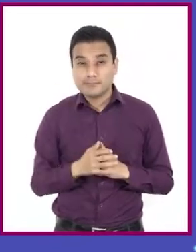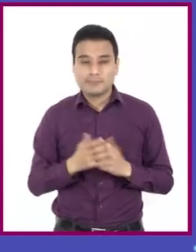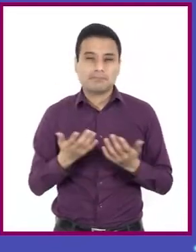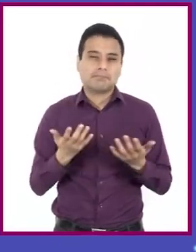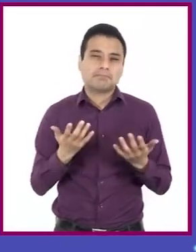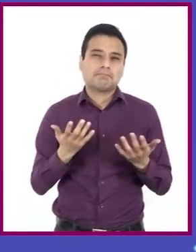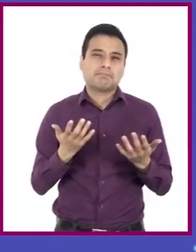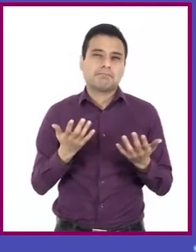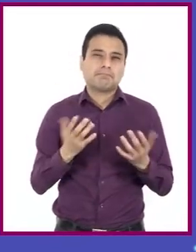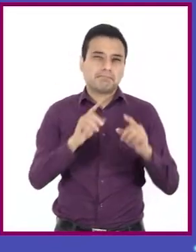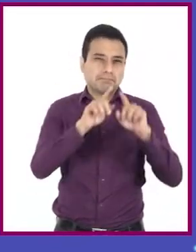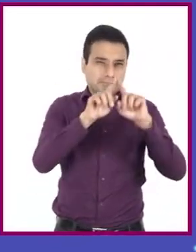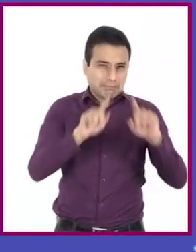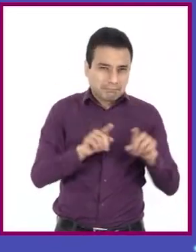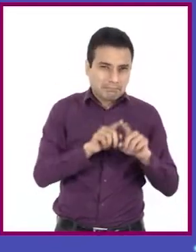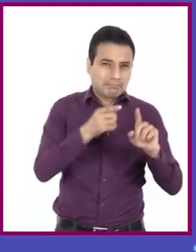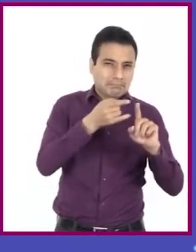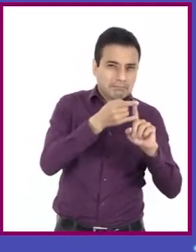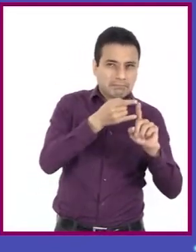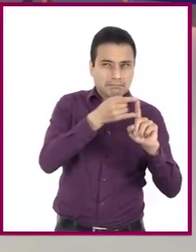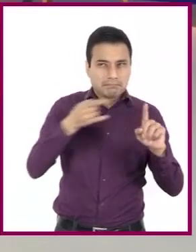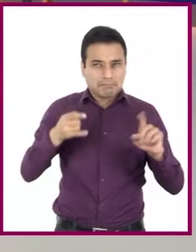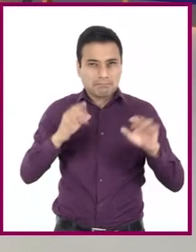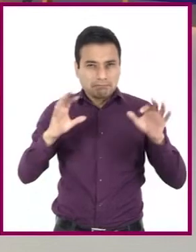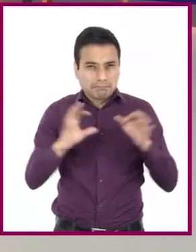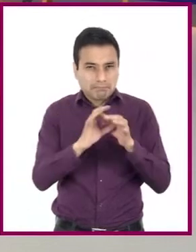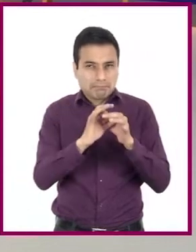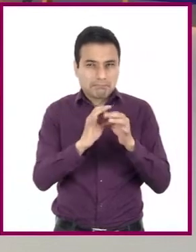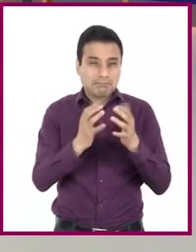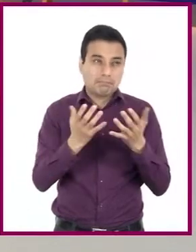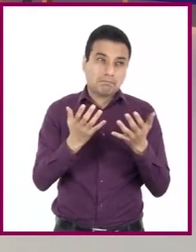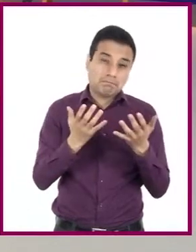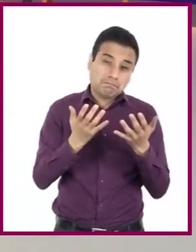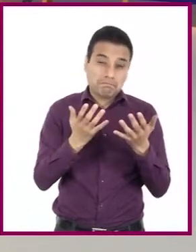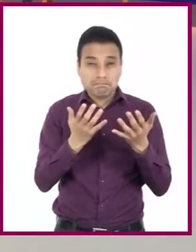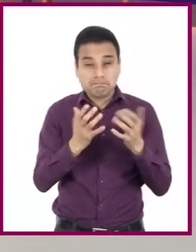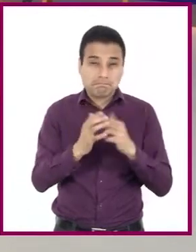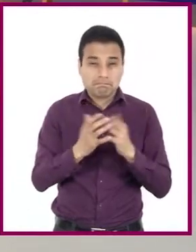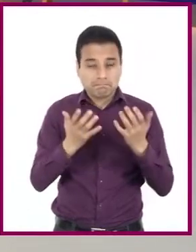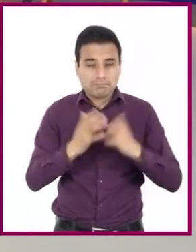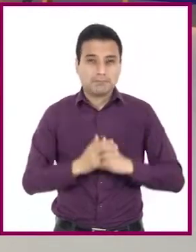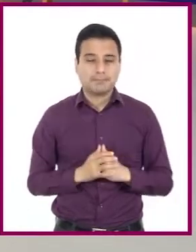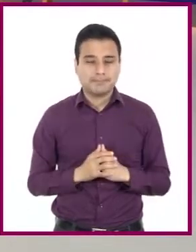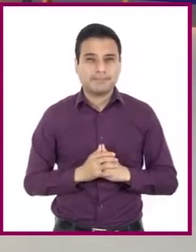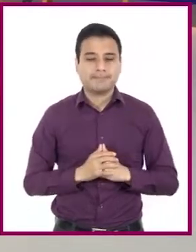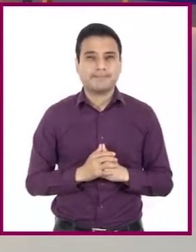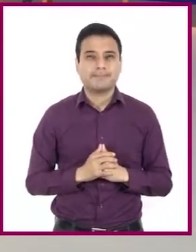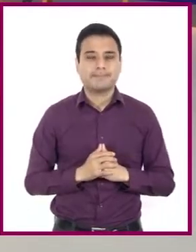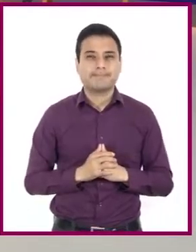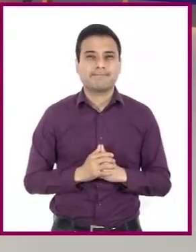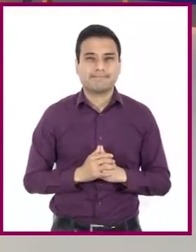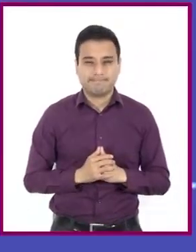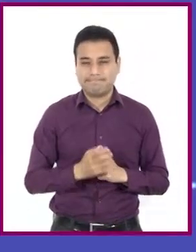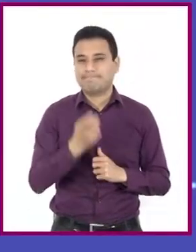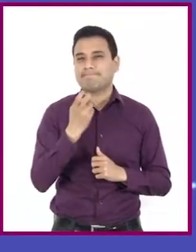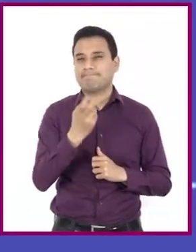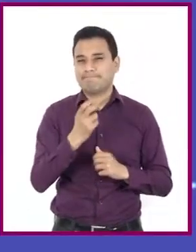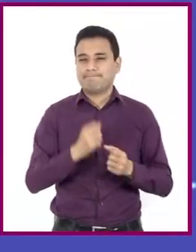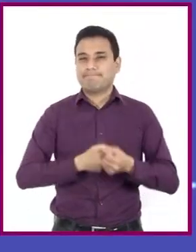formas geométricas o viceversa. O ambas. Claro, por eso el poema